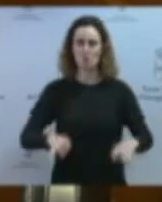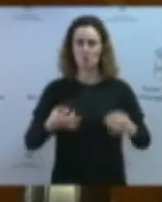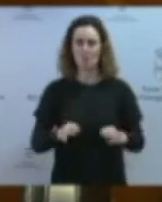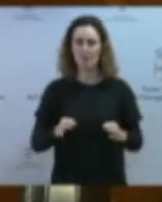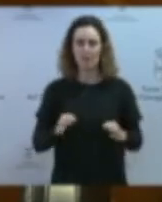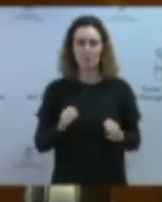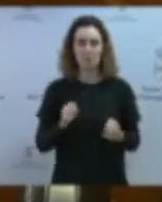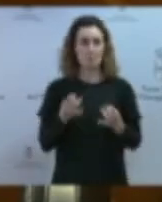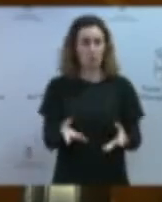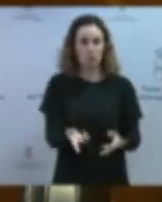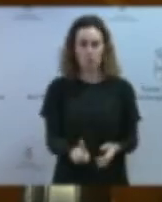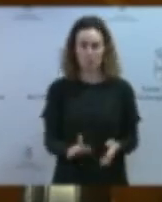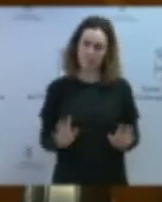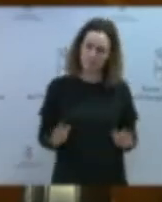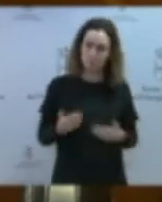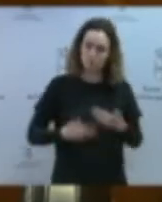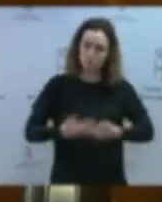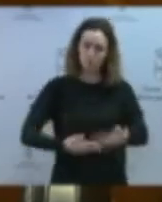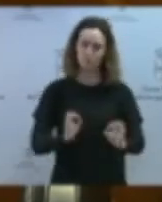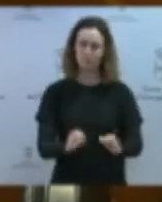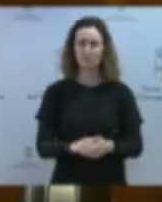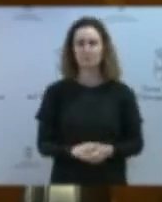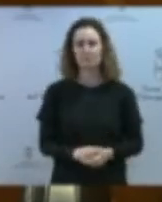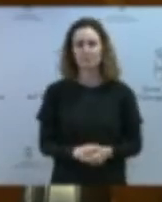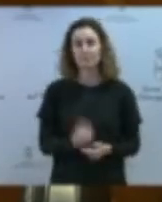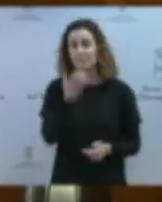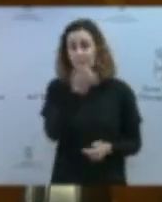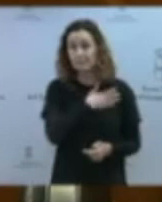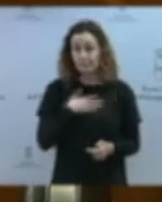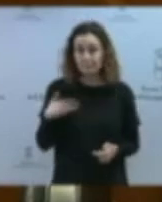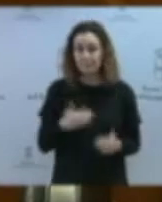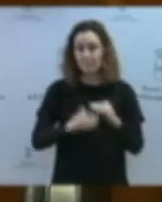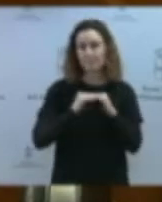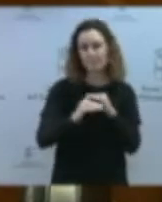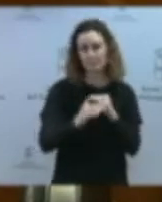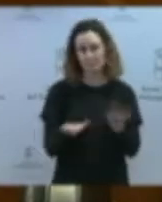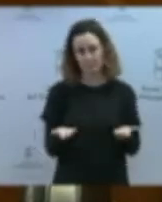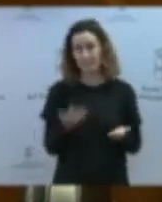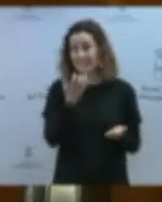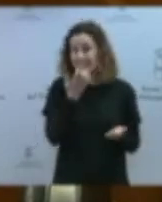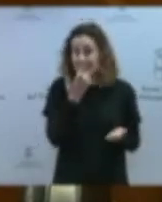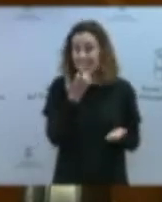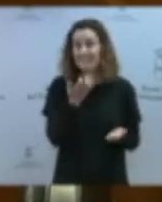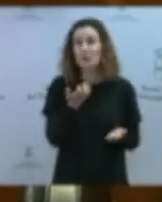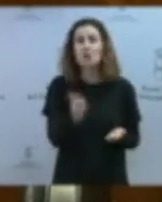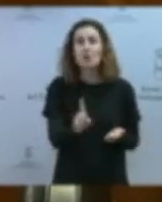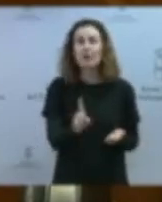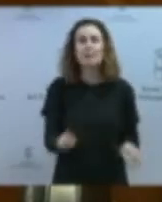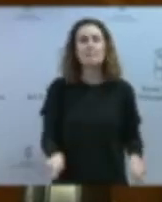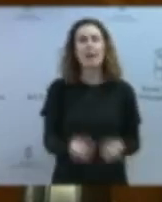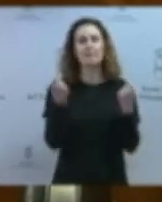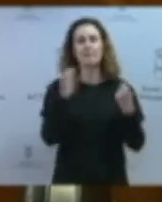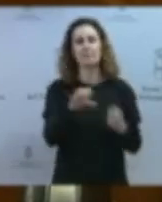a la que tenemos que ir si queremos que el sistema sea sostenible. Si no queremos, hablando claro, que quiebre nuestra comunidad autónoma, que me imagino que no